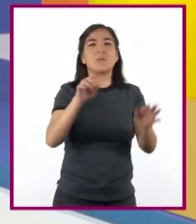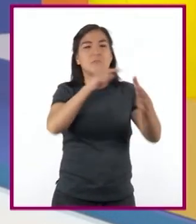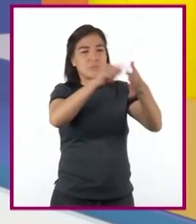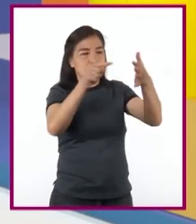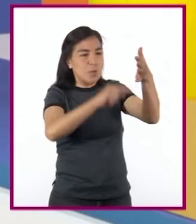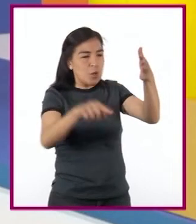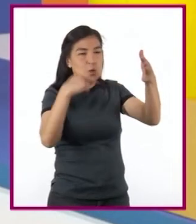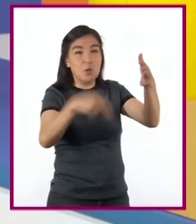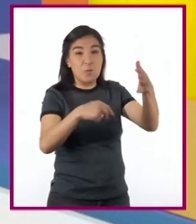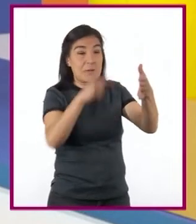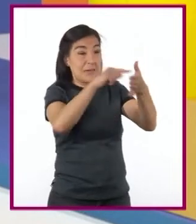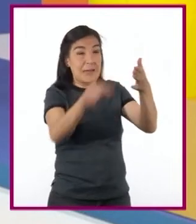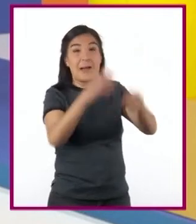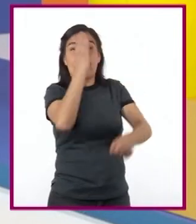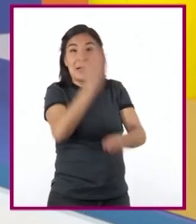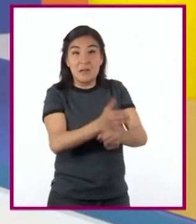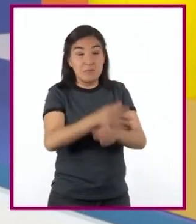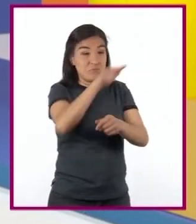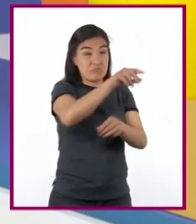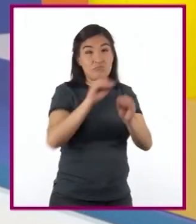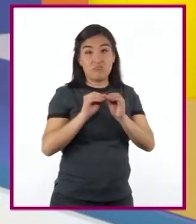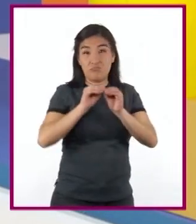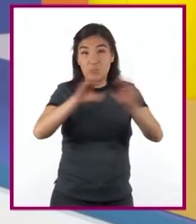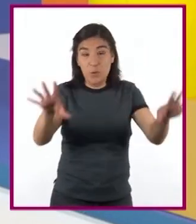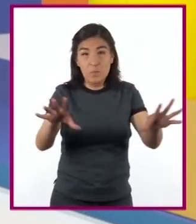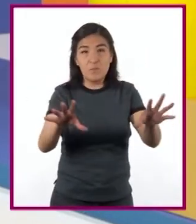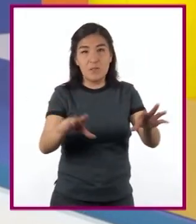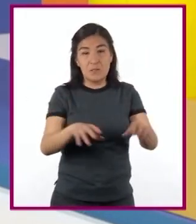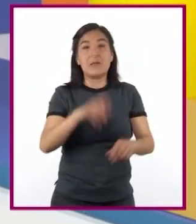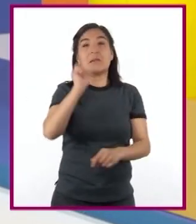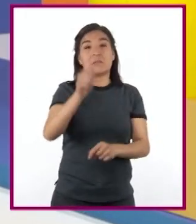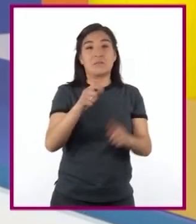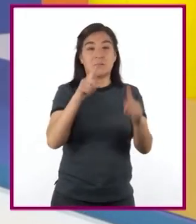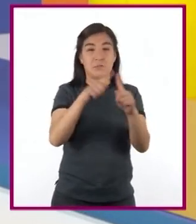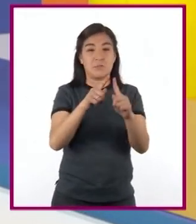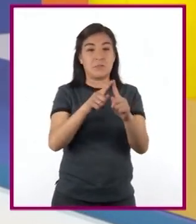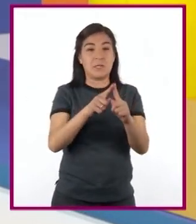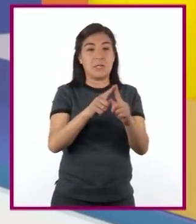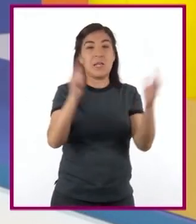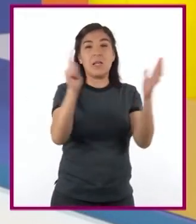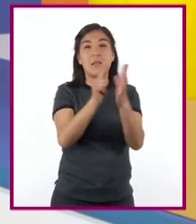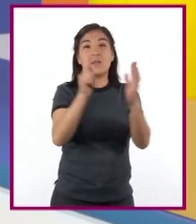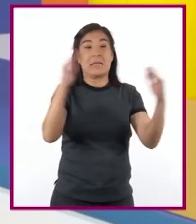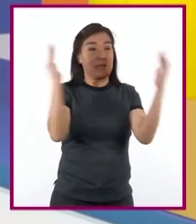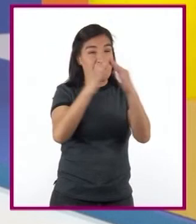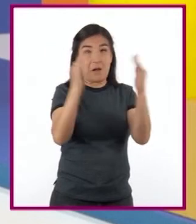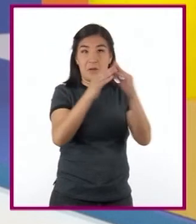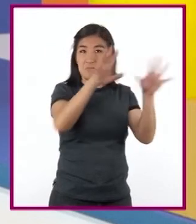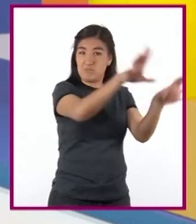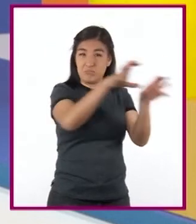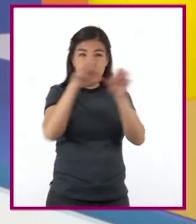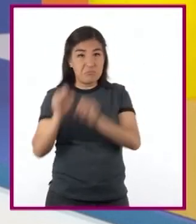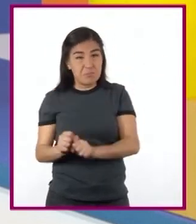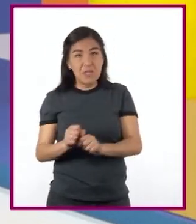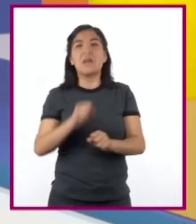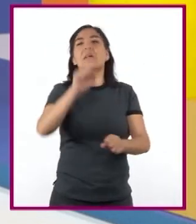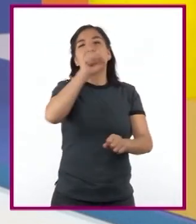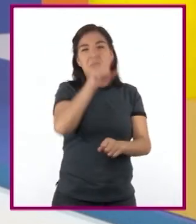penas por publicarlos o poseerlos iban desde la confiscación de los bienes hasta la